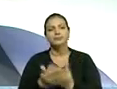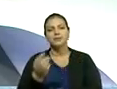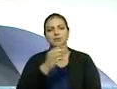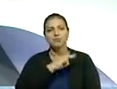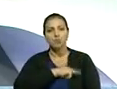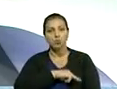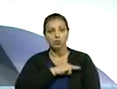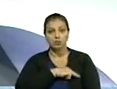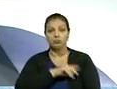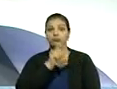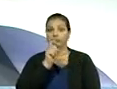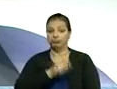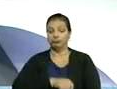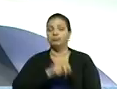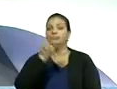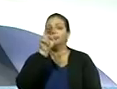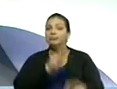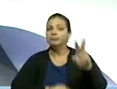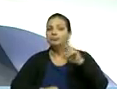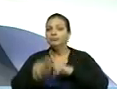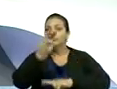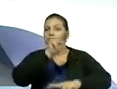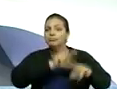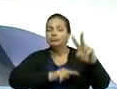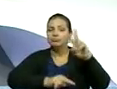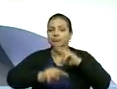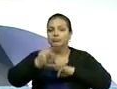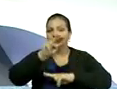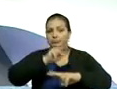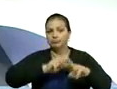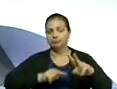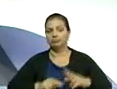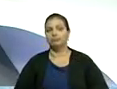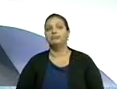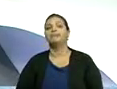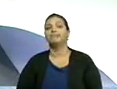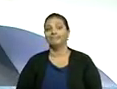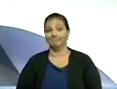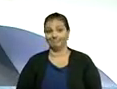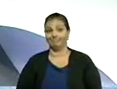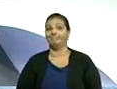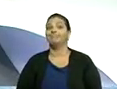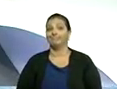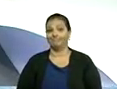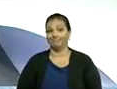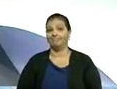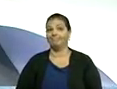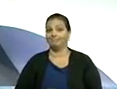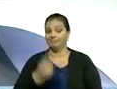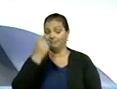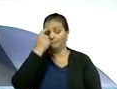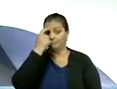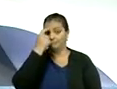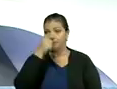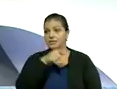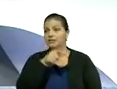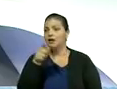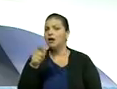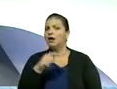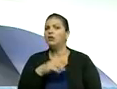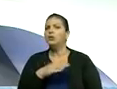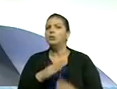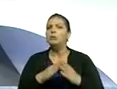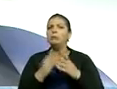saber en qué condiciones están funcionando, lo que pone en riesgo pues al resto de la comunidad y en general a todo el